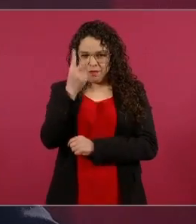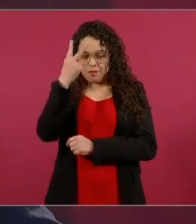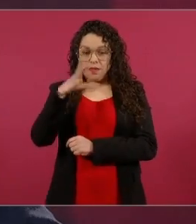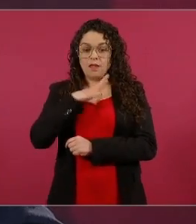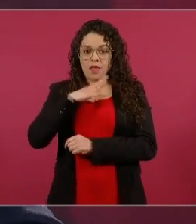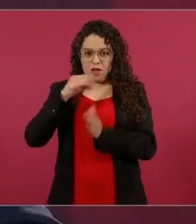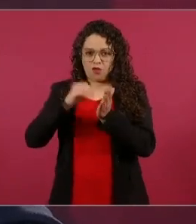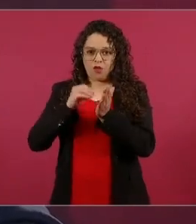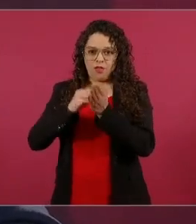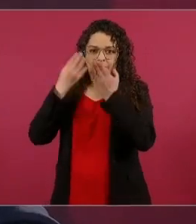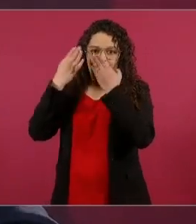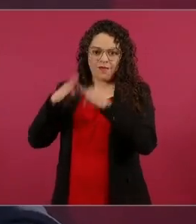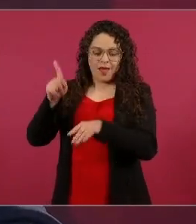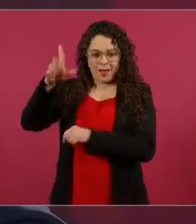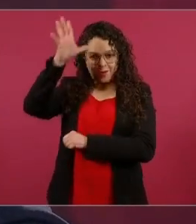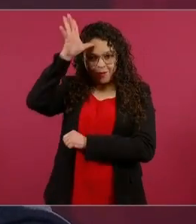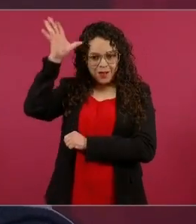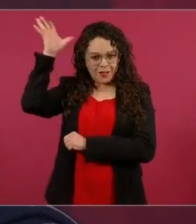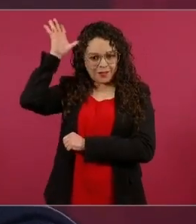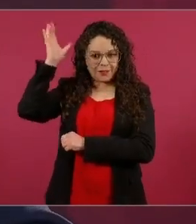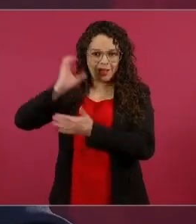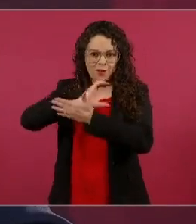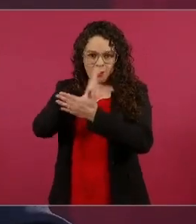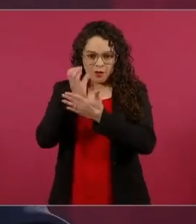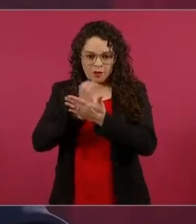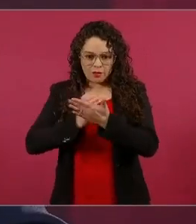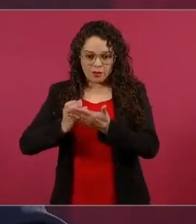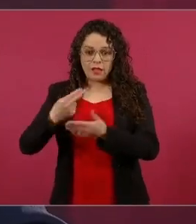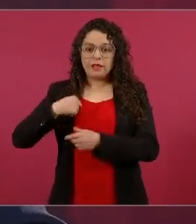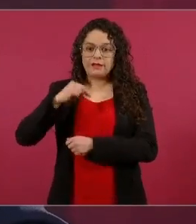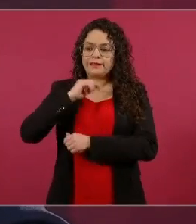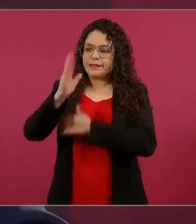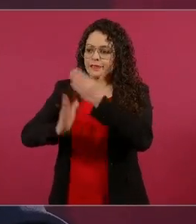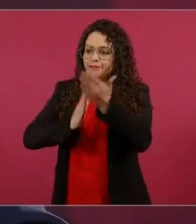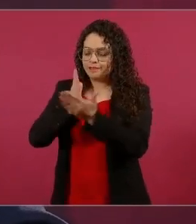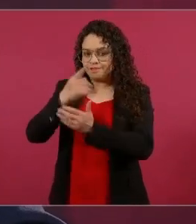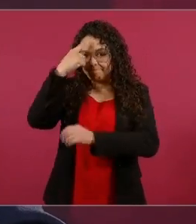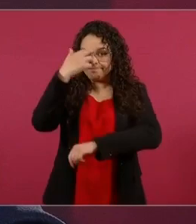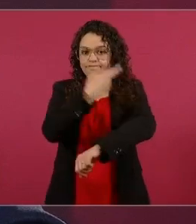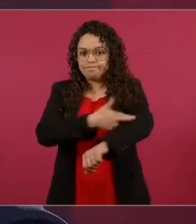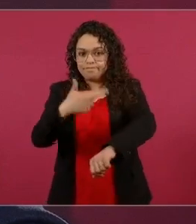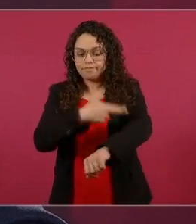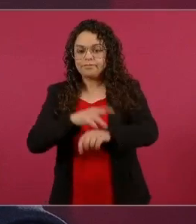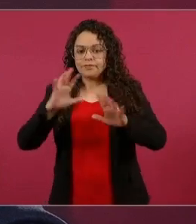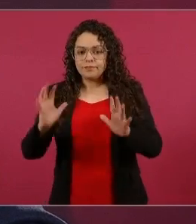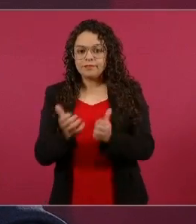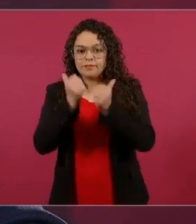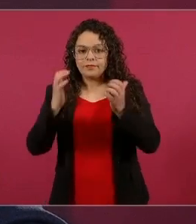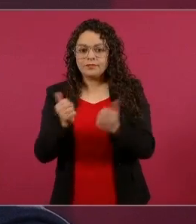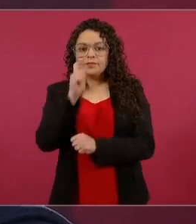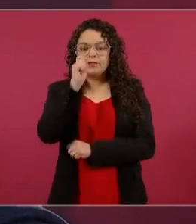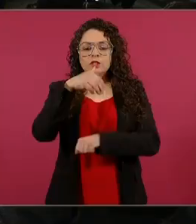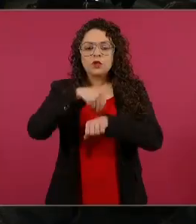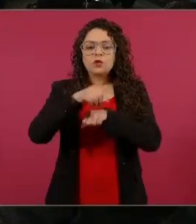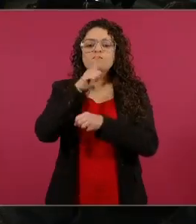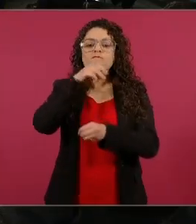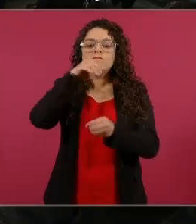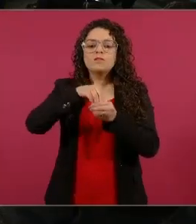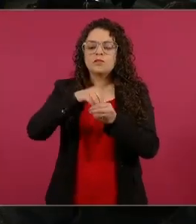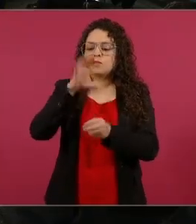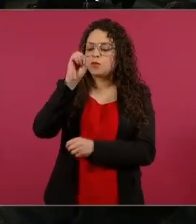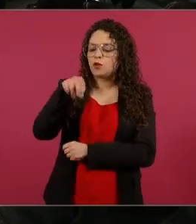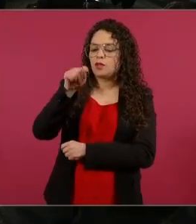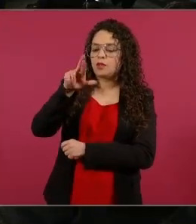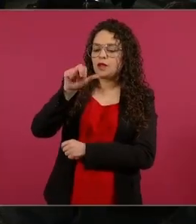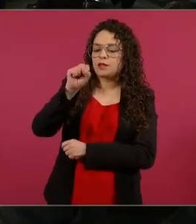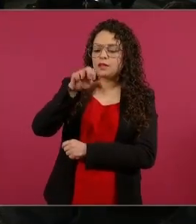citas en el Banco Azteca para recuperar las contraseñas y que pudiesen llevar a cabo el cobro en el caso de